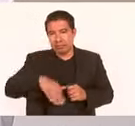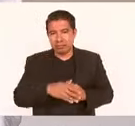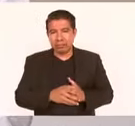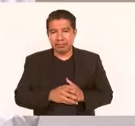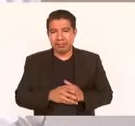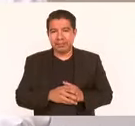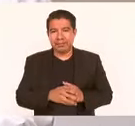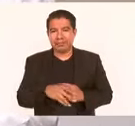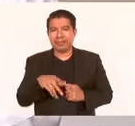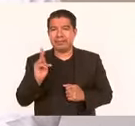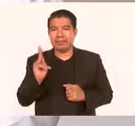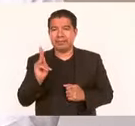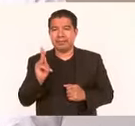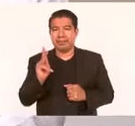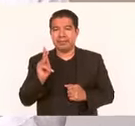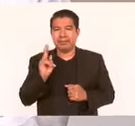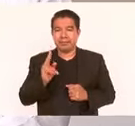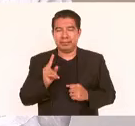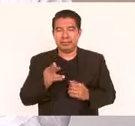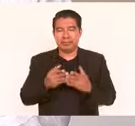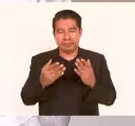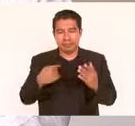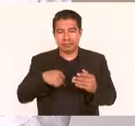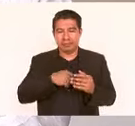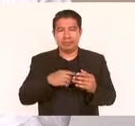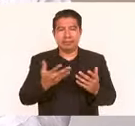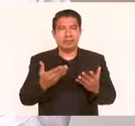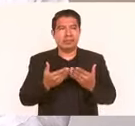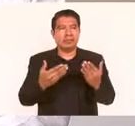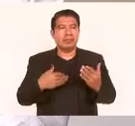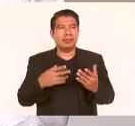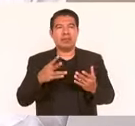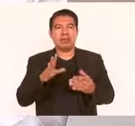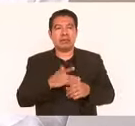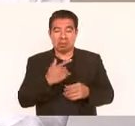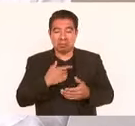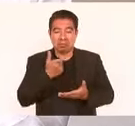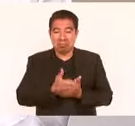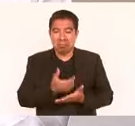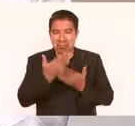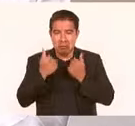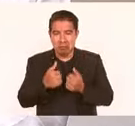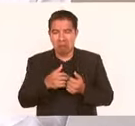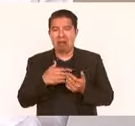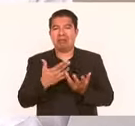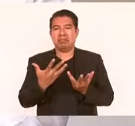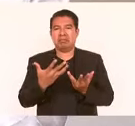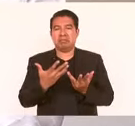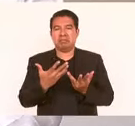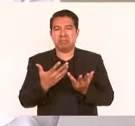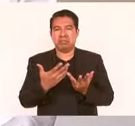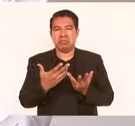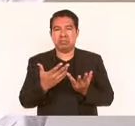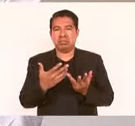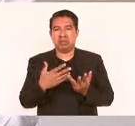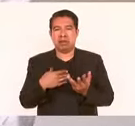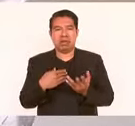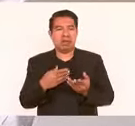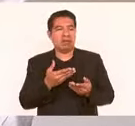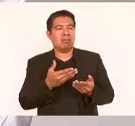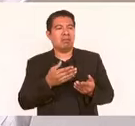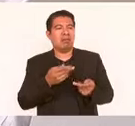que sea eso el motivo, no la falta de recursos, no el